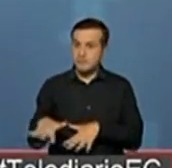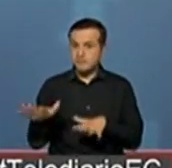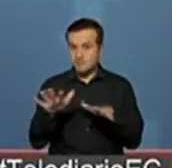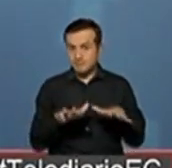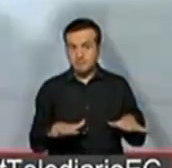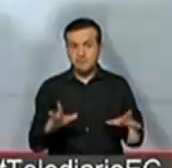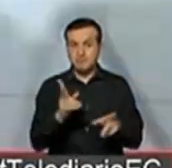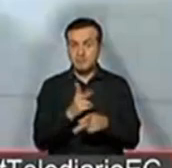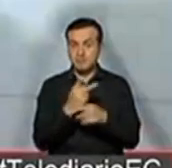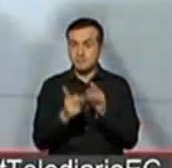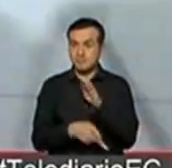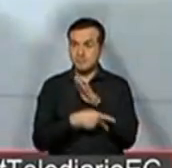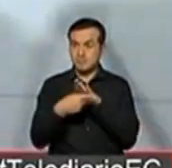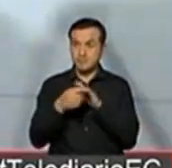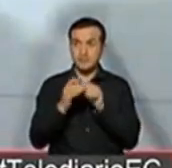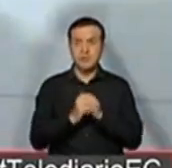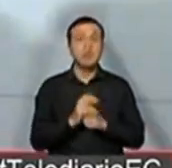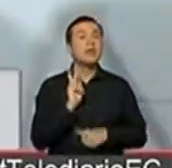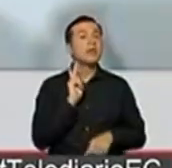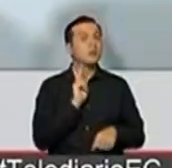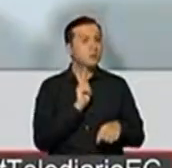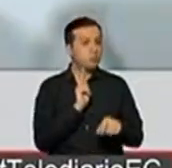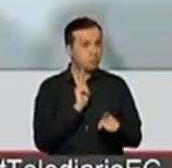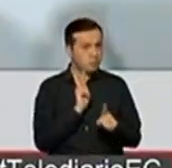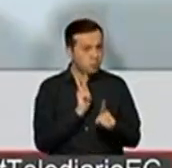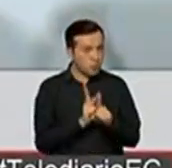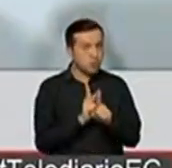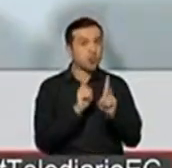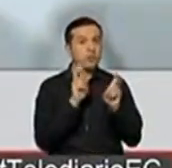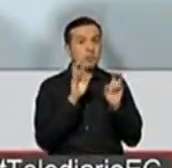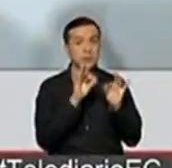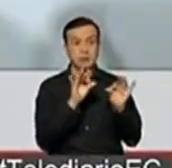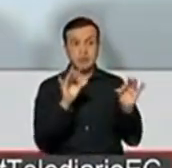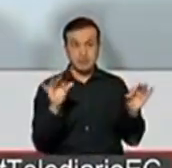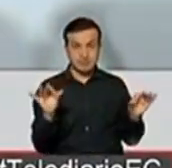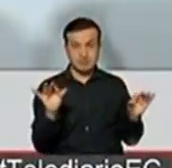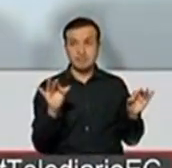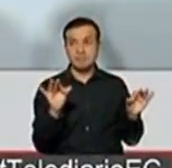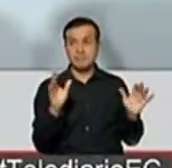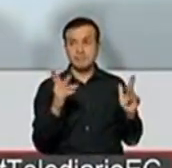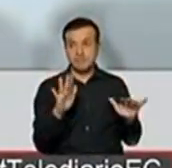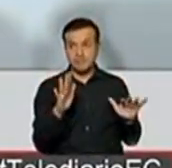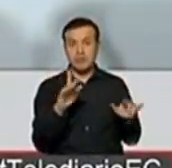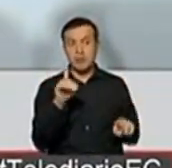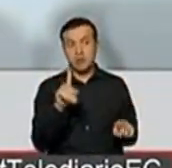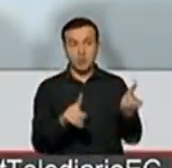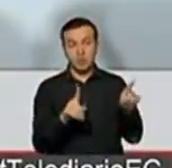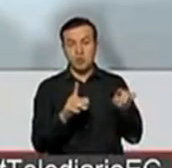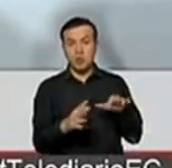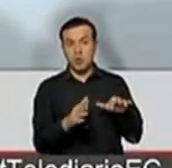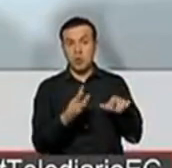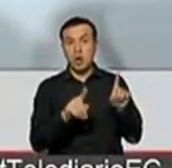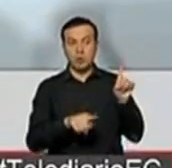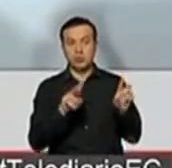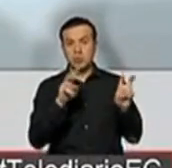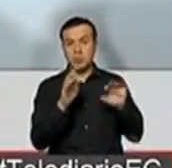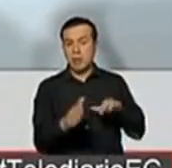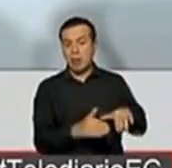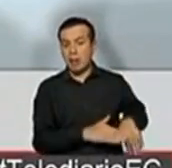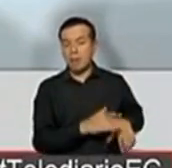parados? Mire, usted topa un tema muy delicado que ha quedado relegado, ¿verdad?, porque más